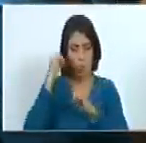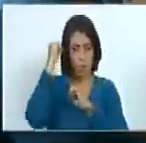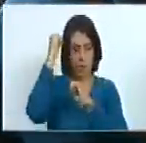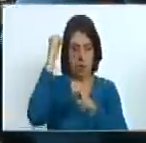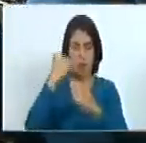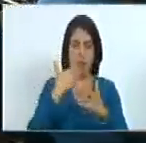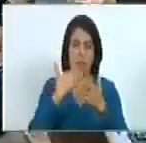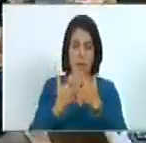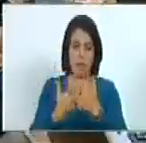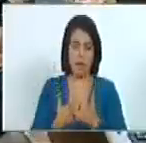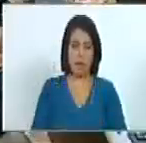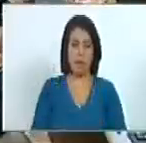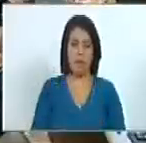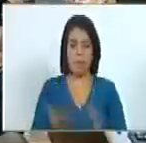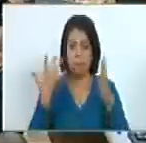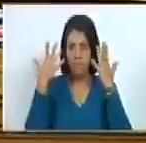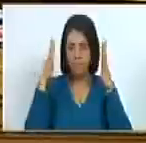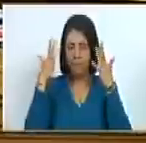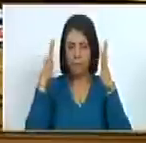venceremos. Muchas gracias.